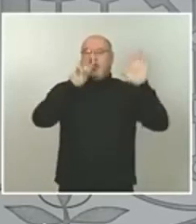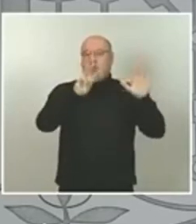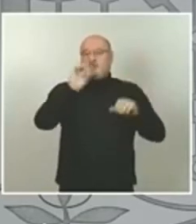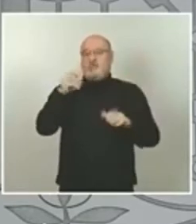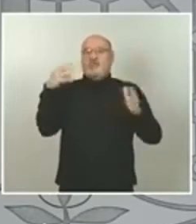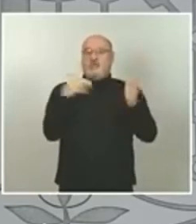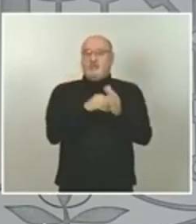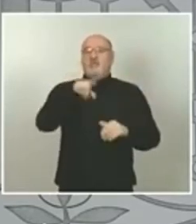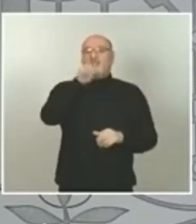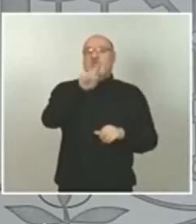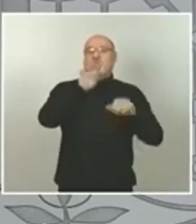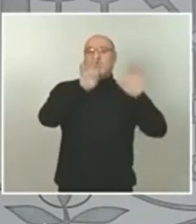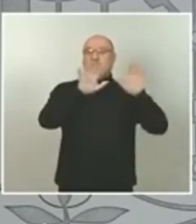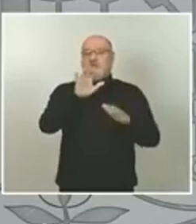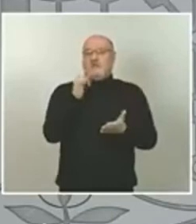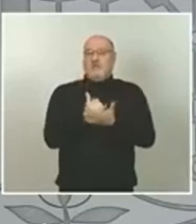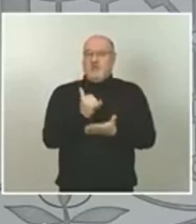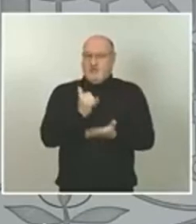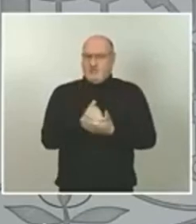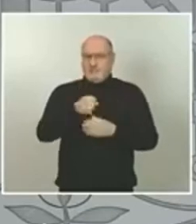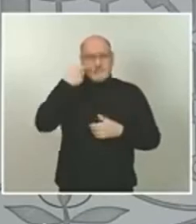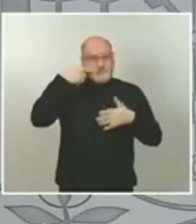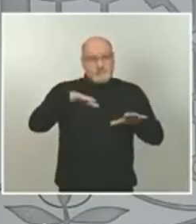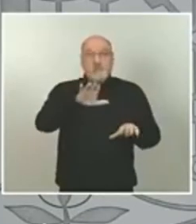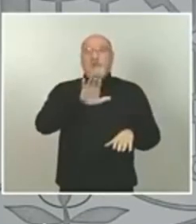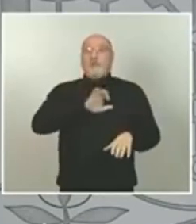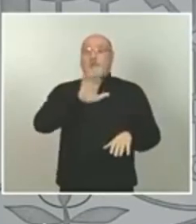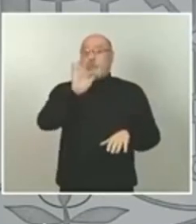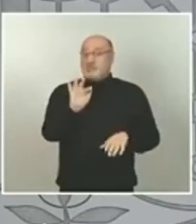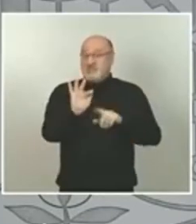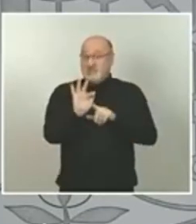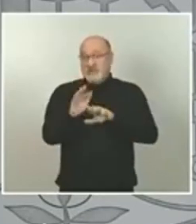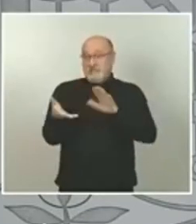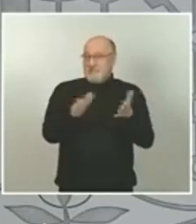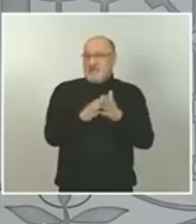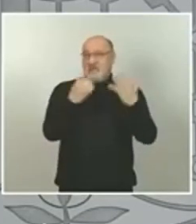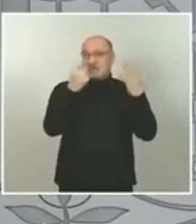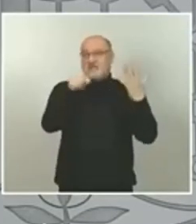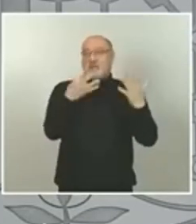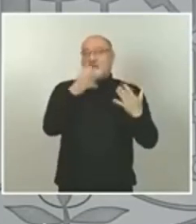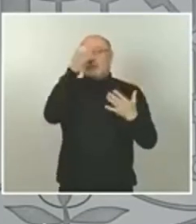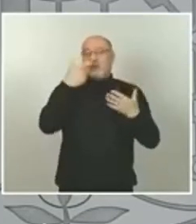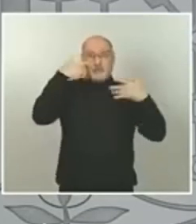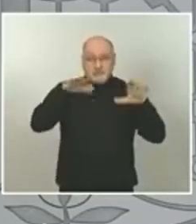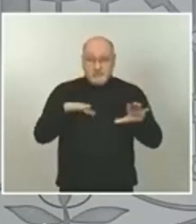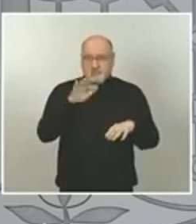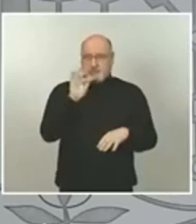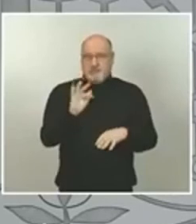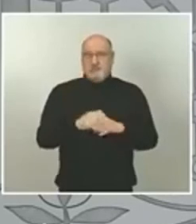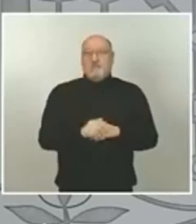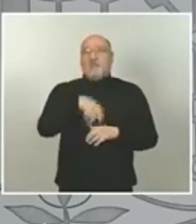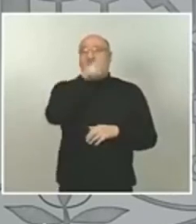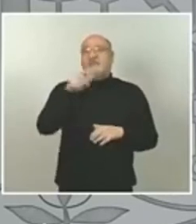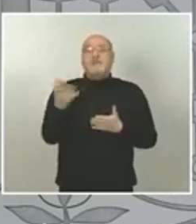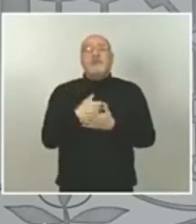802.195 pruebas diagnósticas y la positividad está en torno al 6,4%. Las personas hospitalizadas